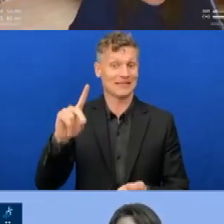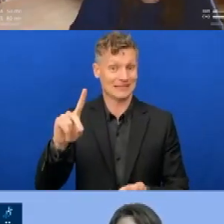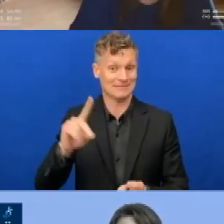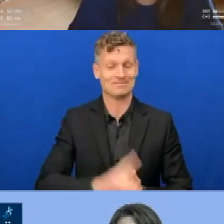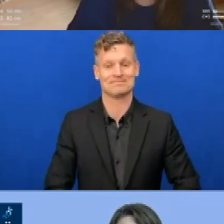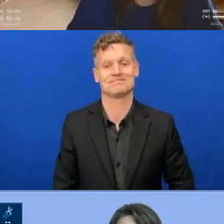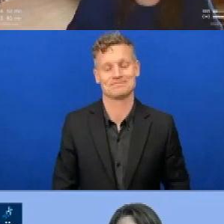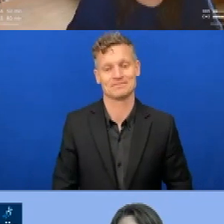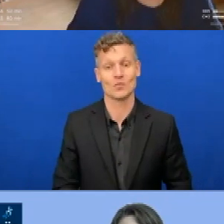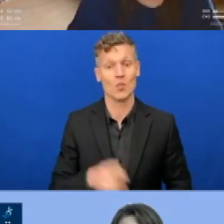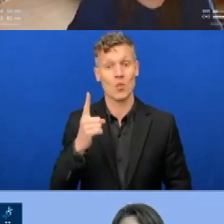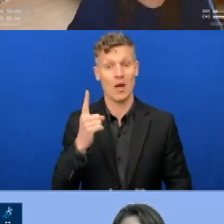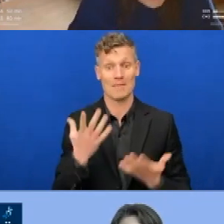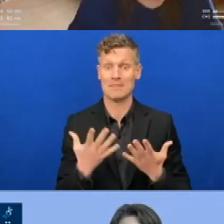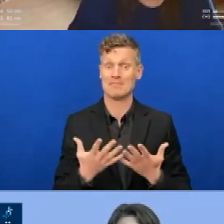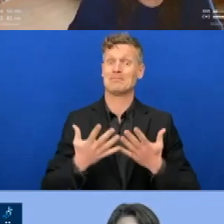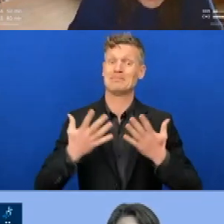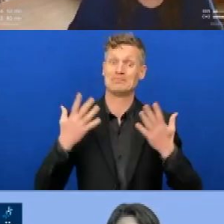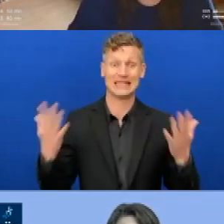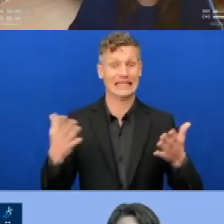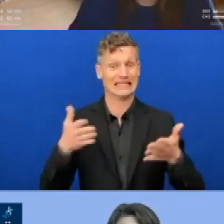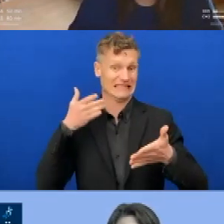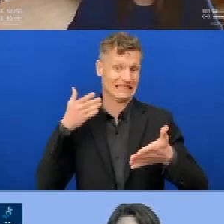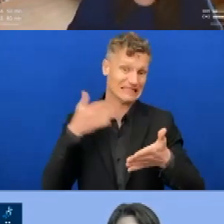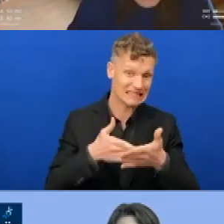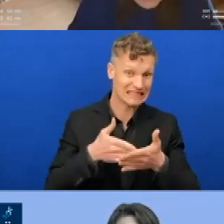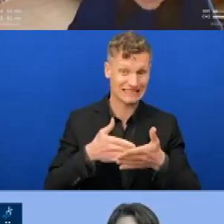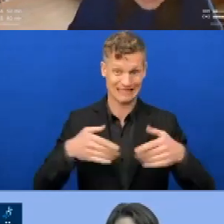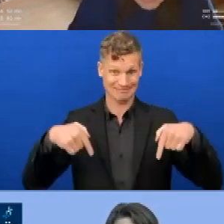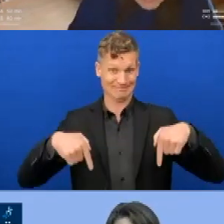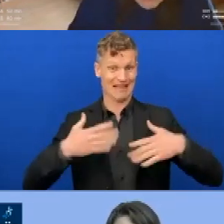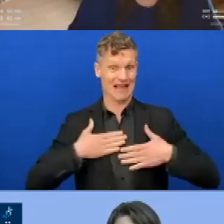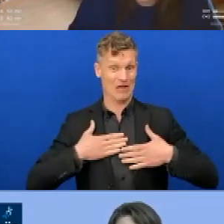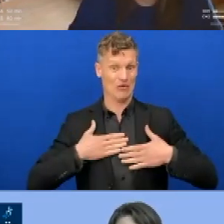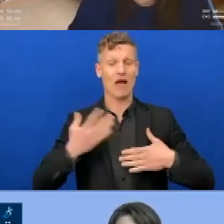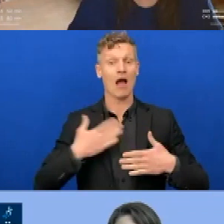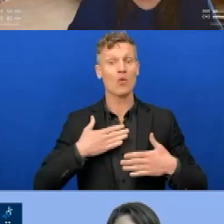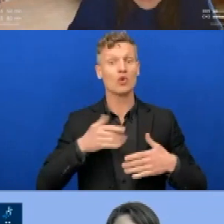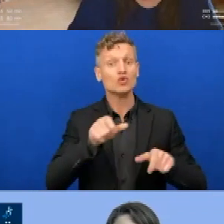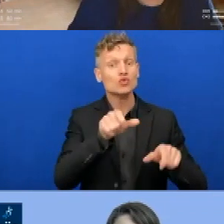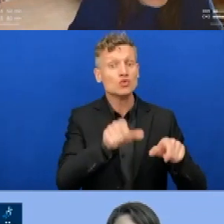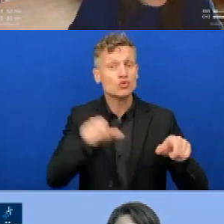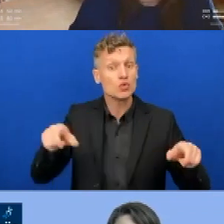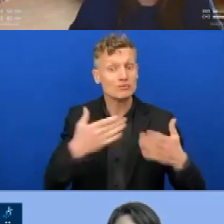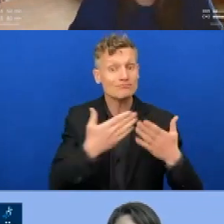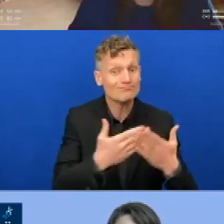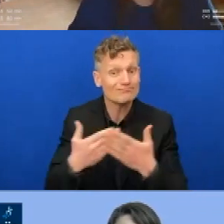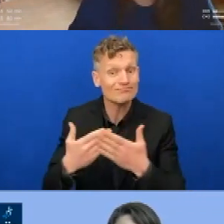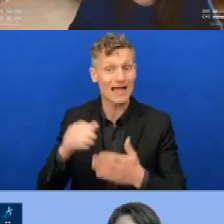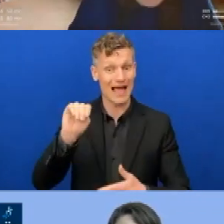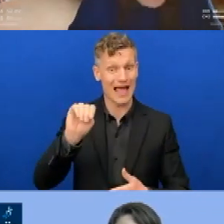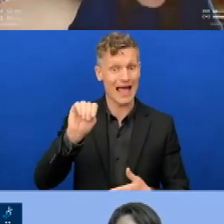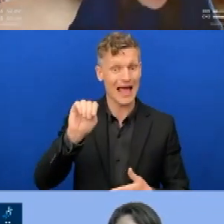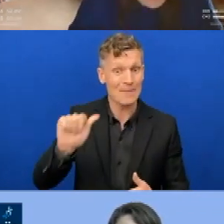en lengua de signos flamenca. Un gran reto para nosotros es que nuestros alumnos en